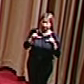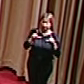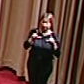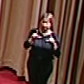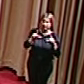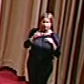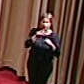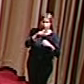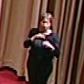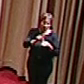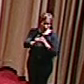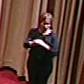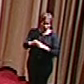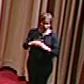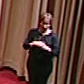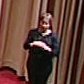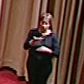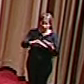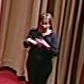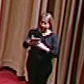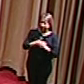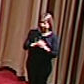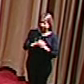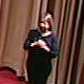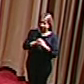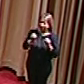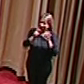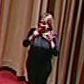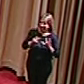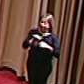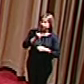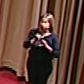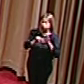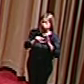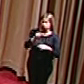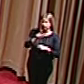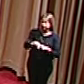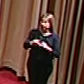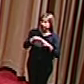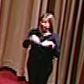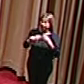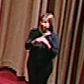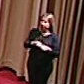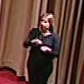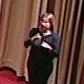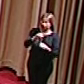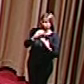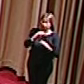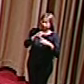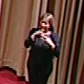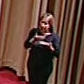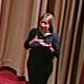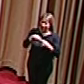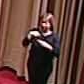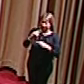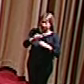cualquier rincón del mundo, que a través del canal TG7 de YouTube pues nos van a poder seguir también para completar la información y la actualidad que llegará